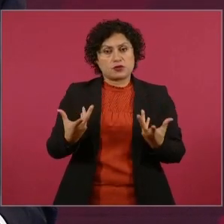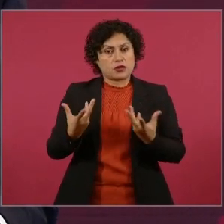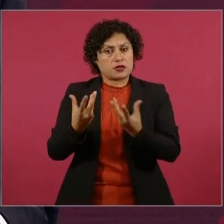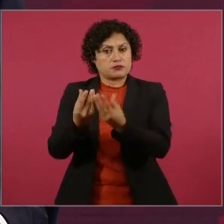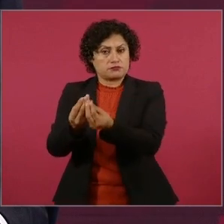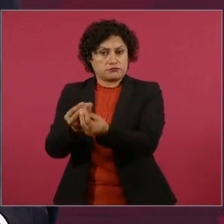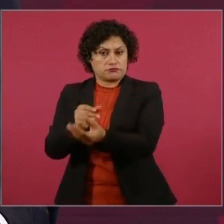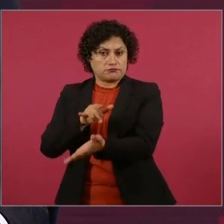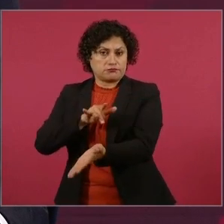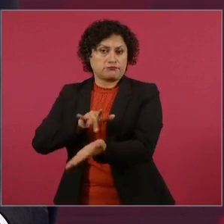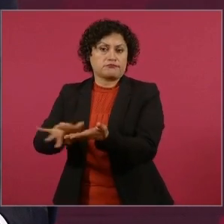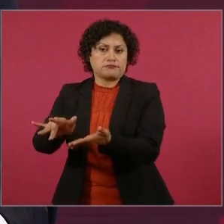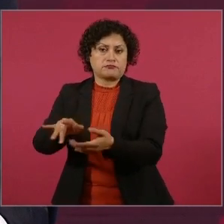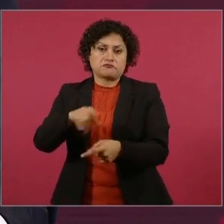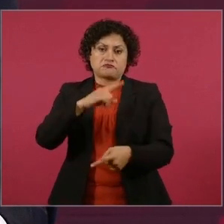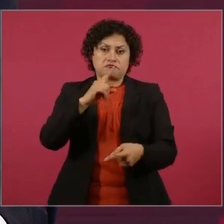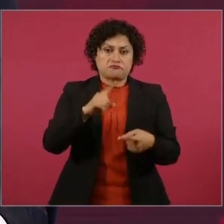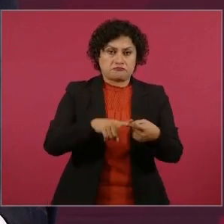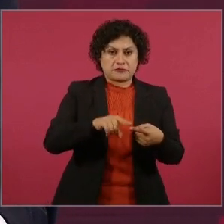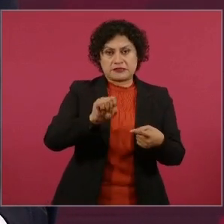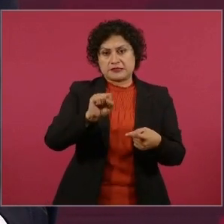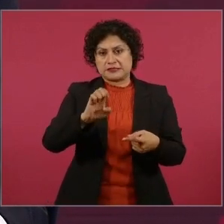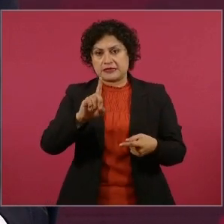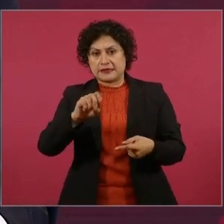de la guardia